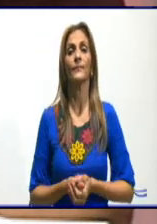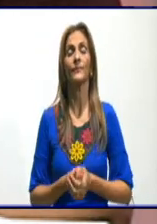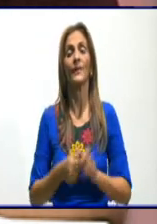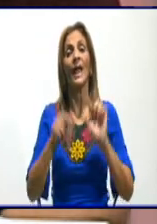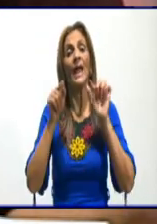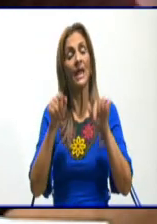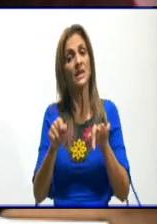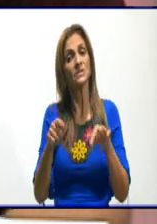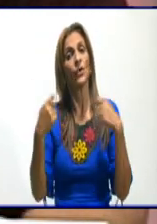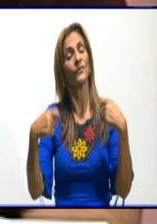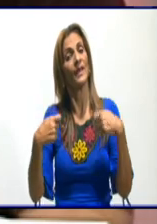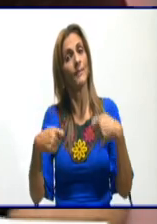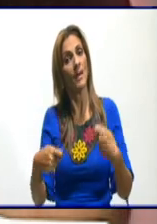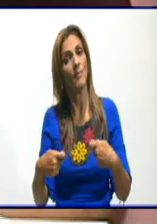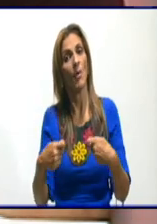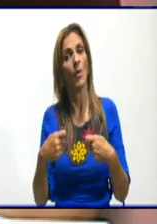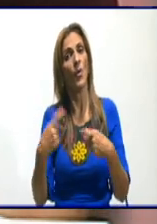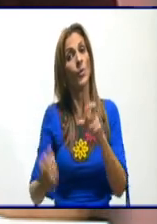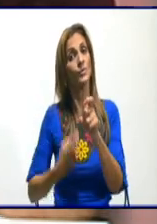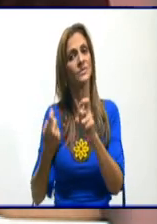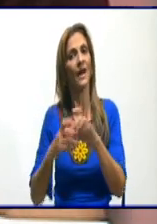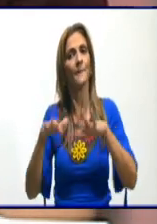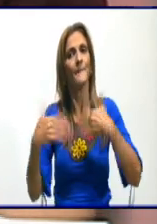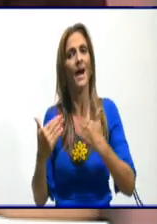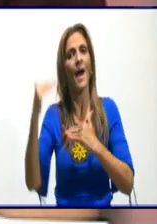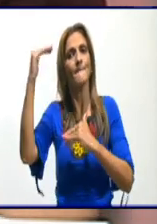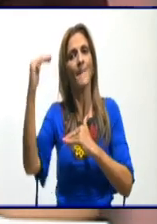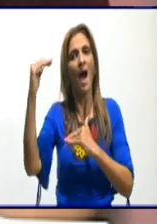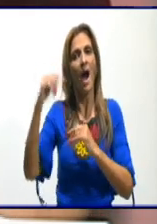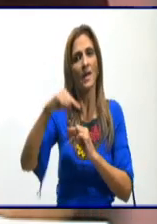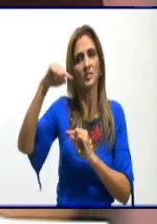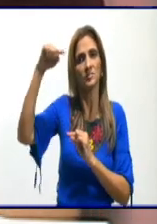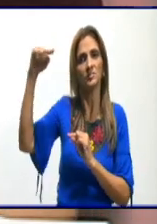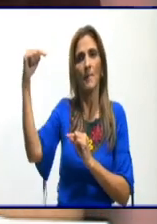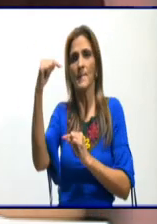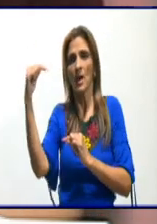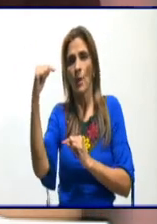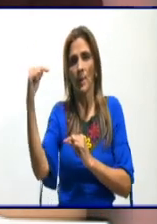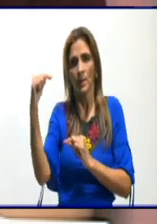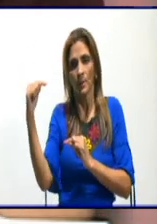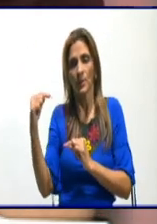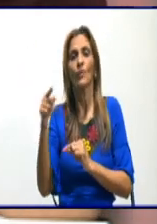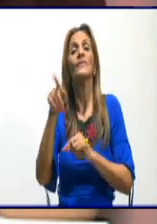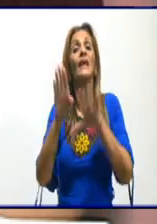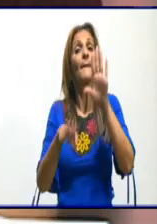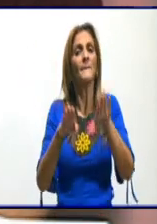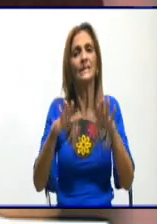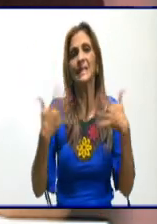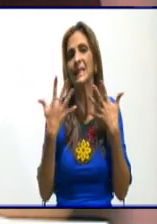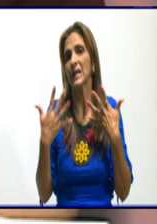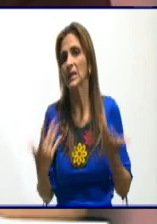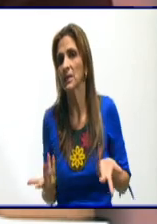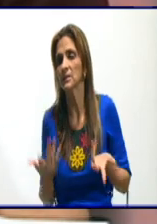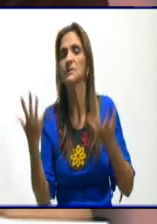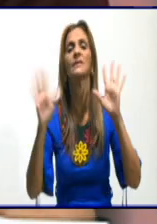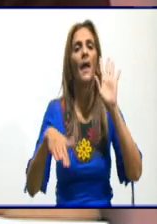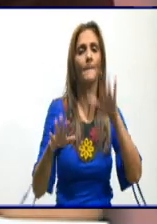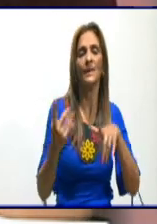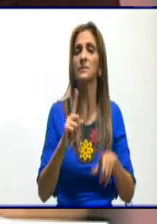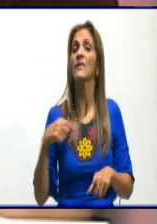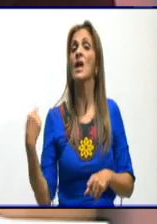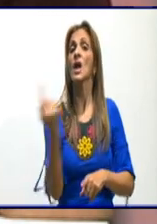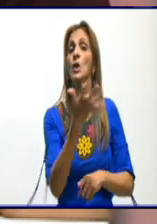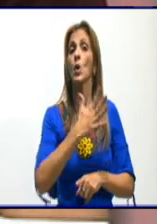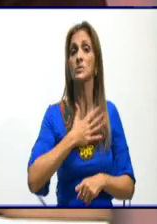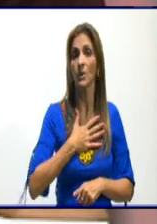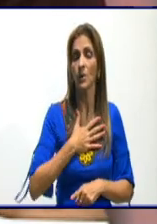tendencia tenemos que hacerla bajar con las medidas que decía. Depende de todos nosotros, de la disciplina que mantengamos,